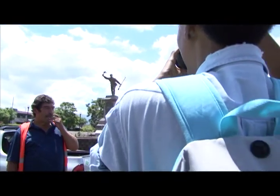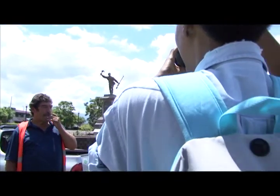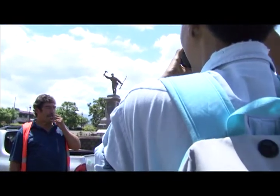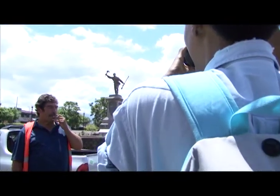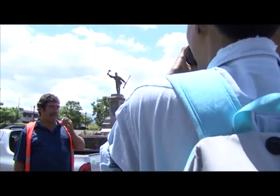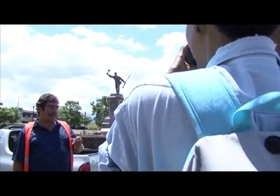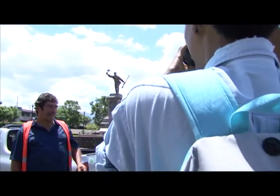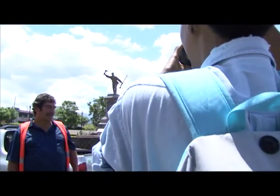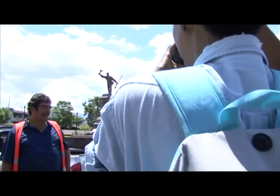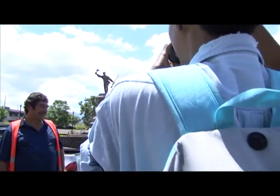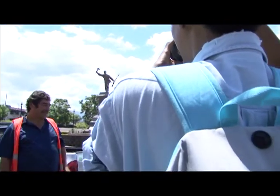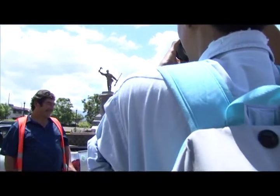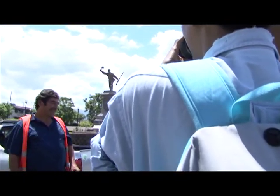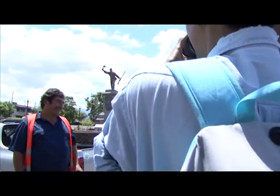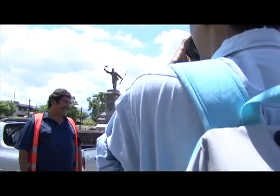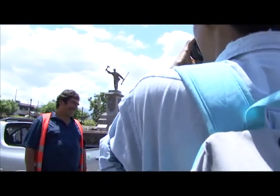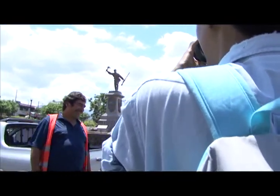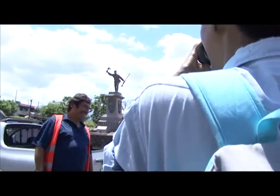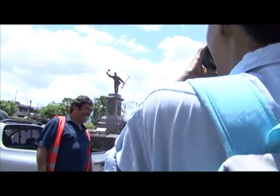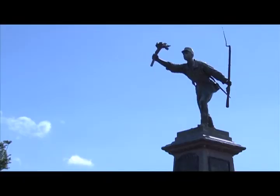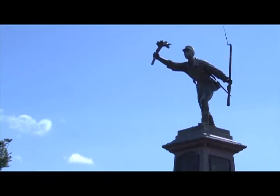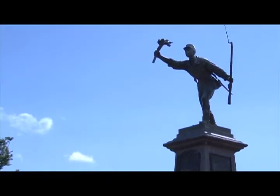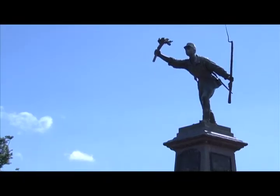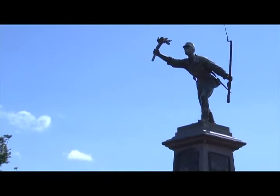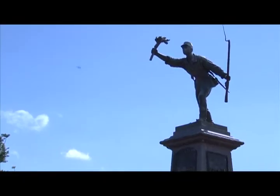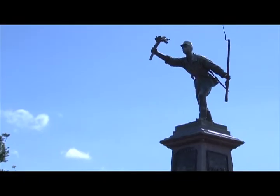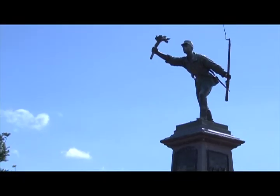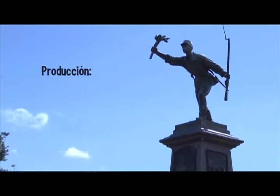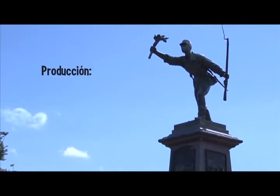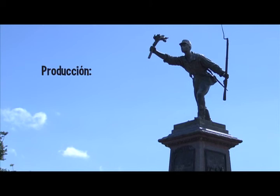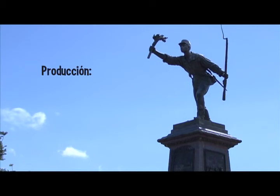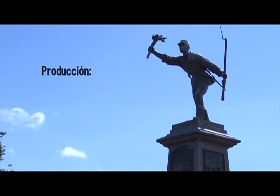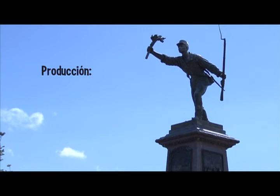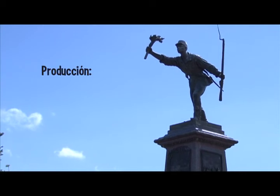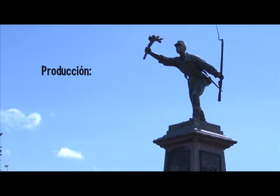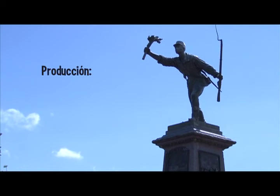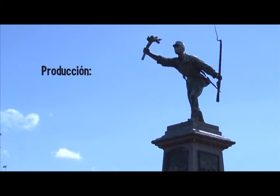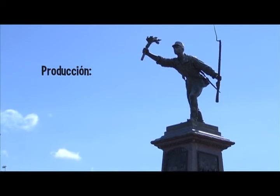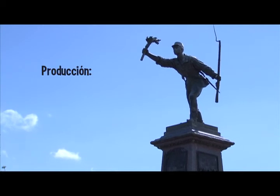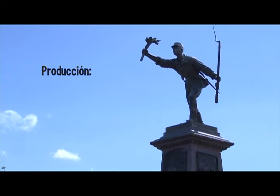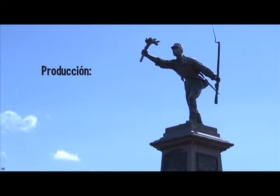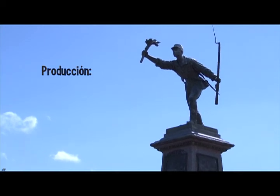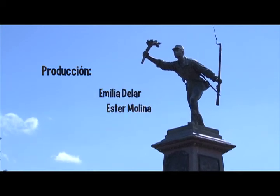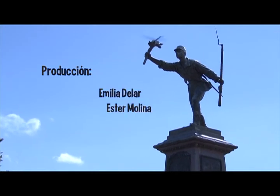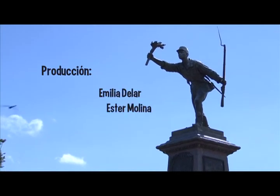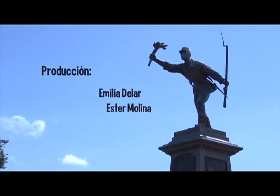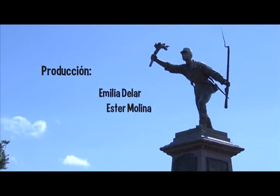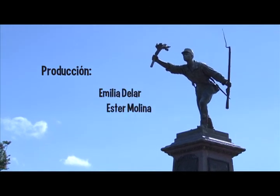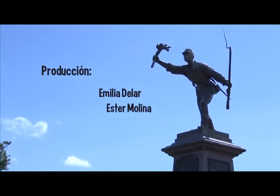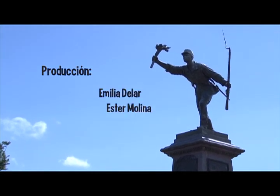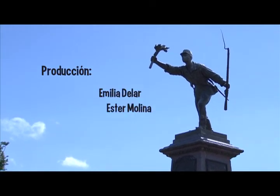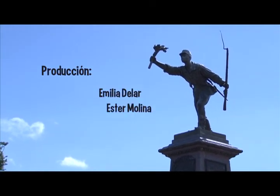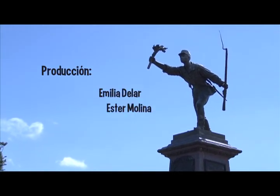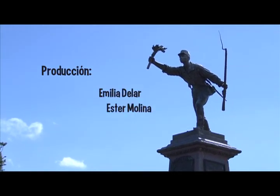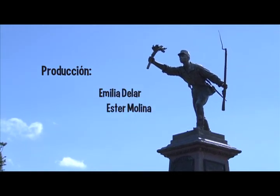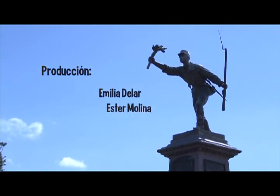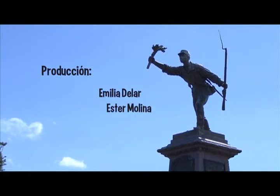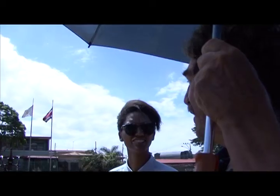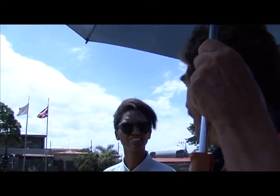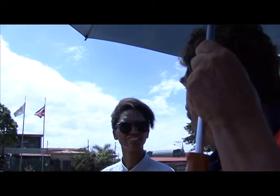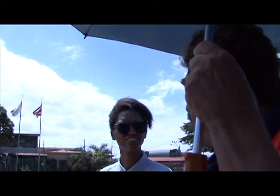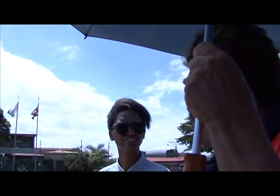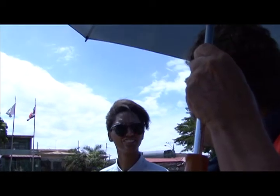medio cholo, para ser más específico. Ah, ok. Sí. Pero entonces la representación de él ahí no es de un cholo como lo conocemos nosotros.